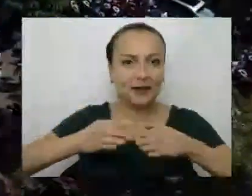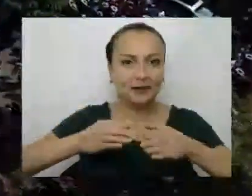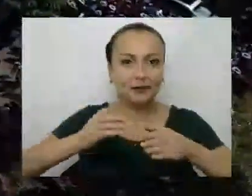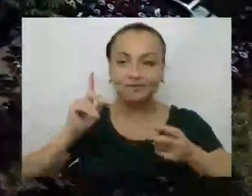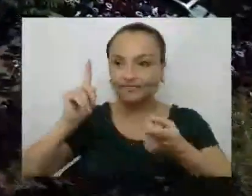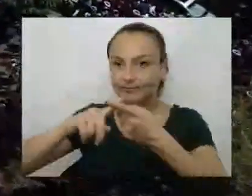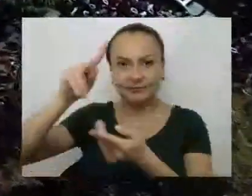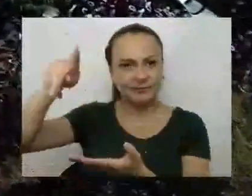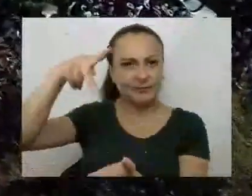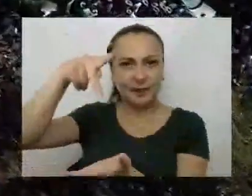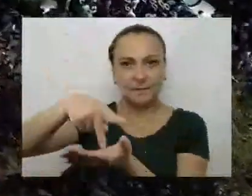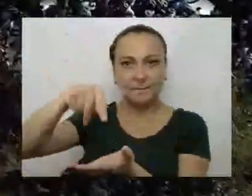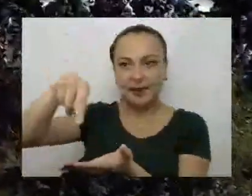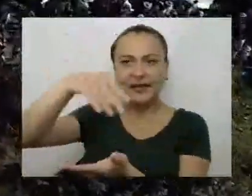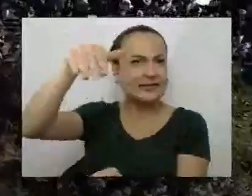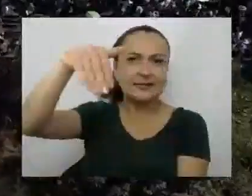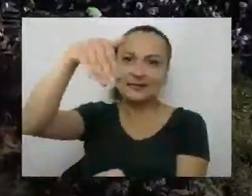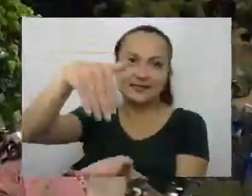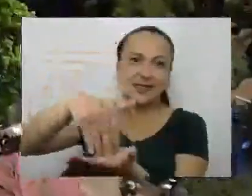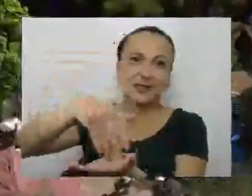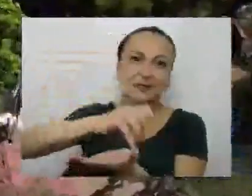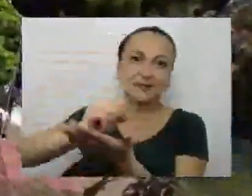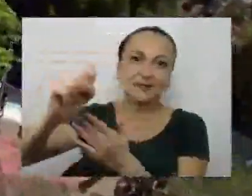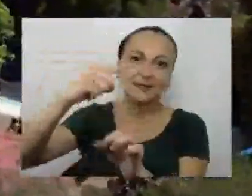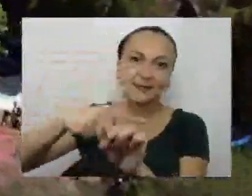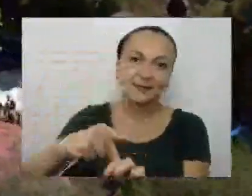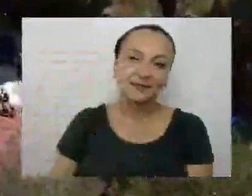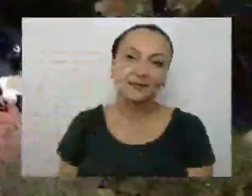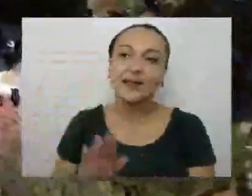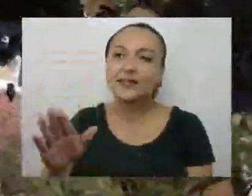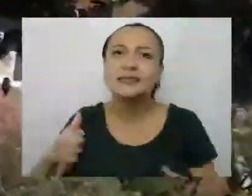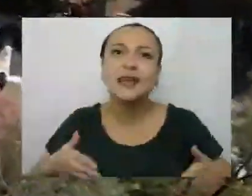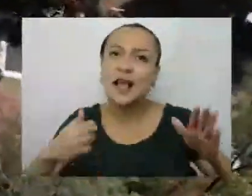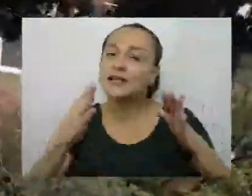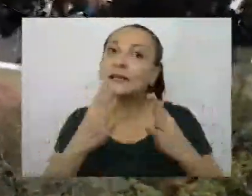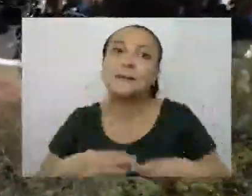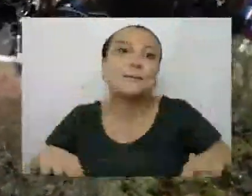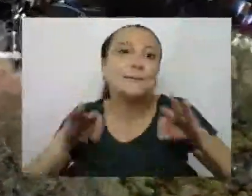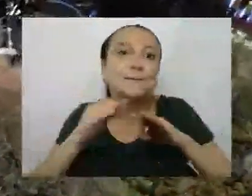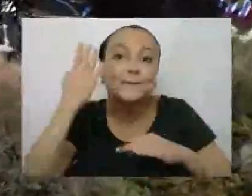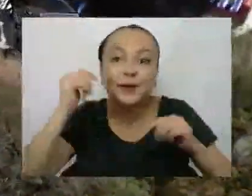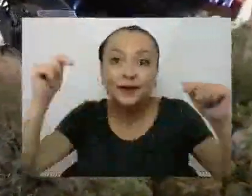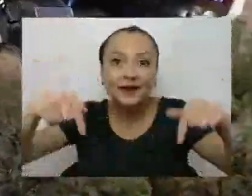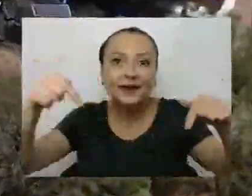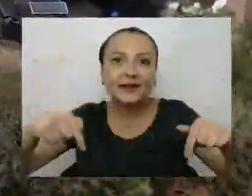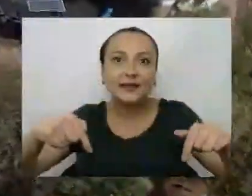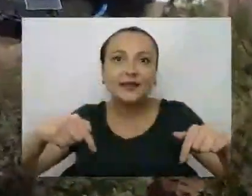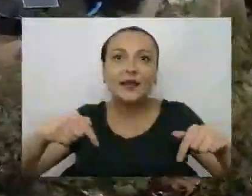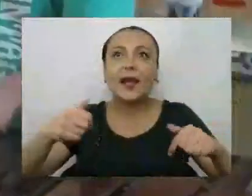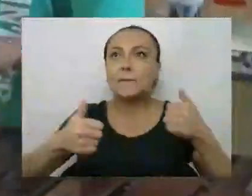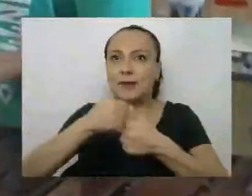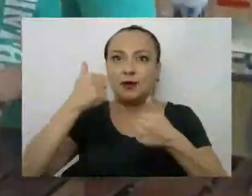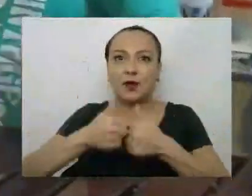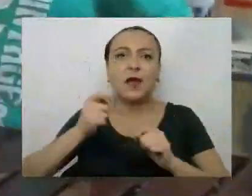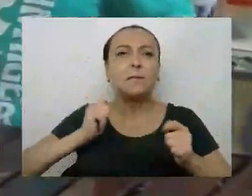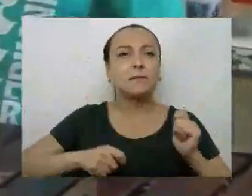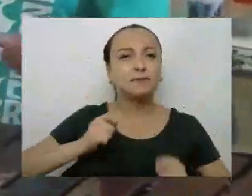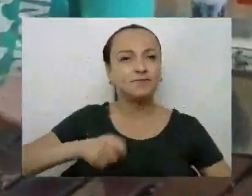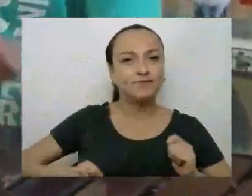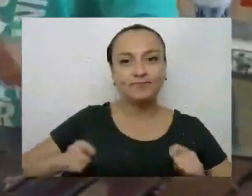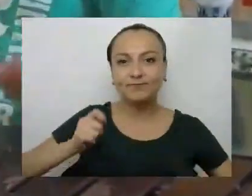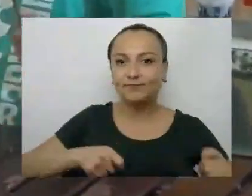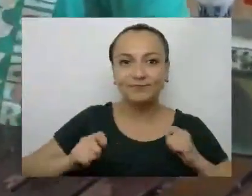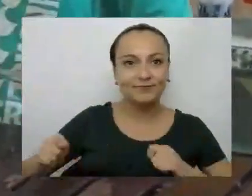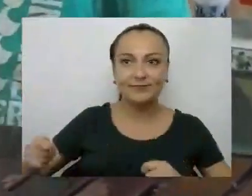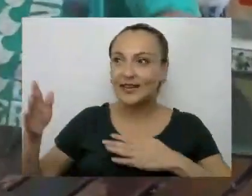allá en el puro centro de Santa Cruz. Esta es una calle importantísima porque acá es donde se colocan la mayoría de las marimbas en cada